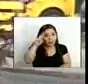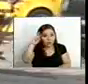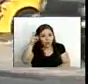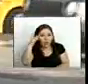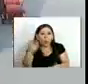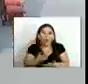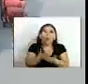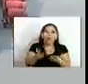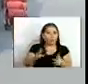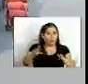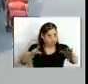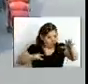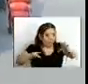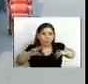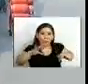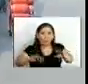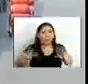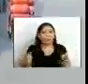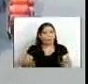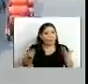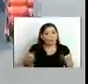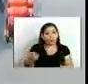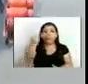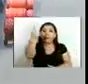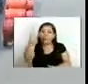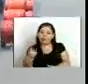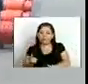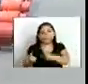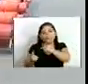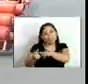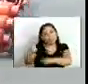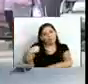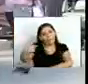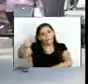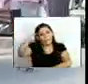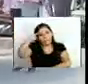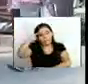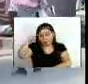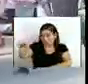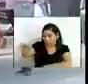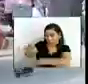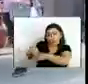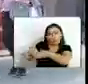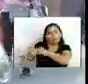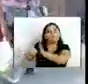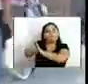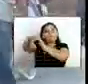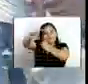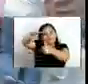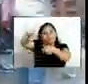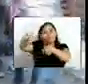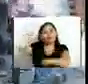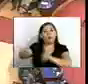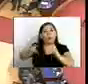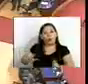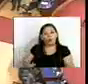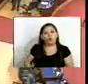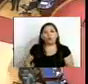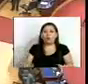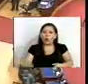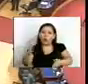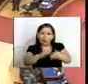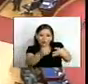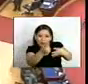al COVID-19. Es por eso que el funcionario cree importante que los diputados aprueben la propuesta del gobierno del régimen de excepción